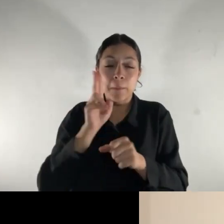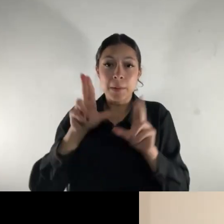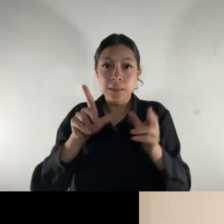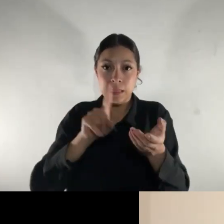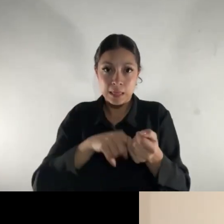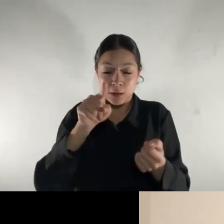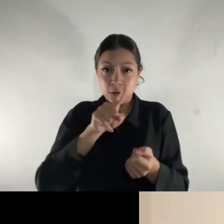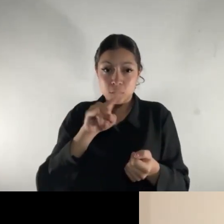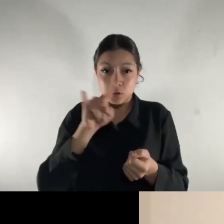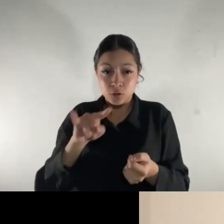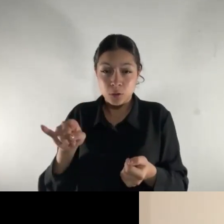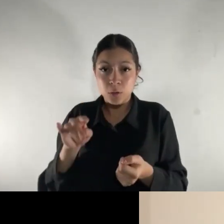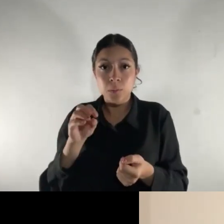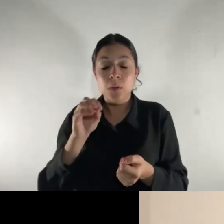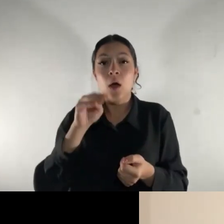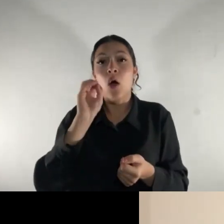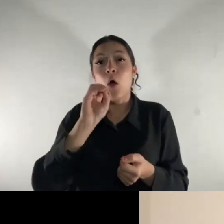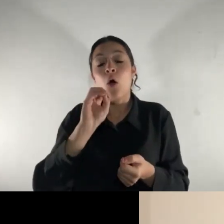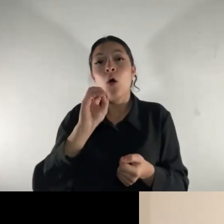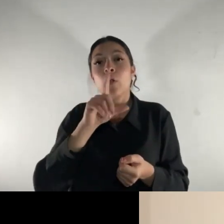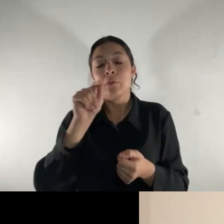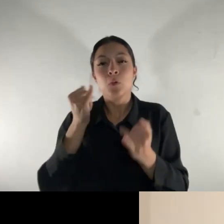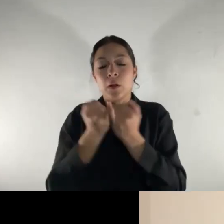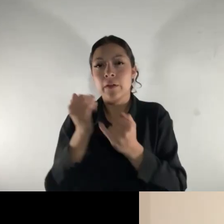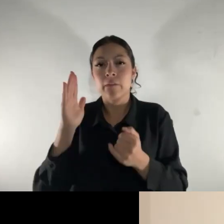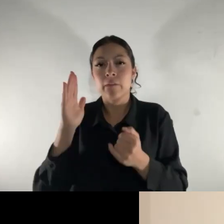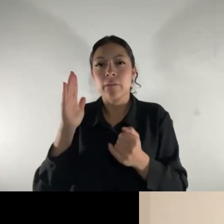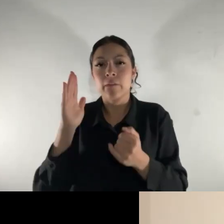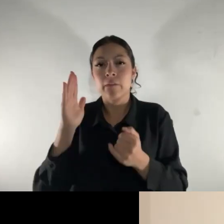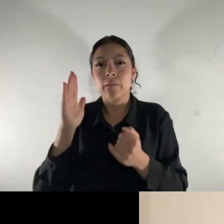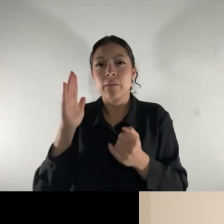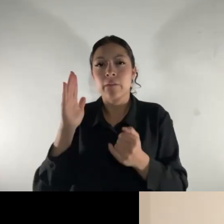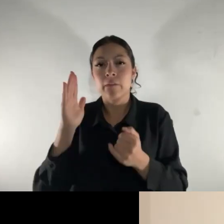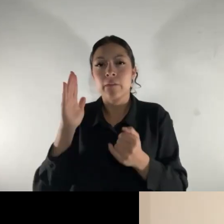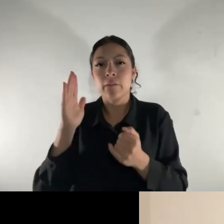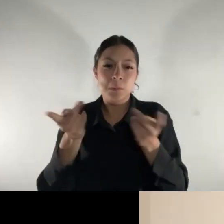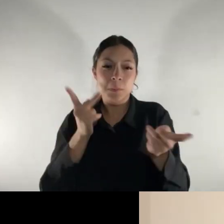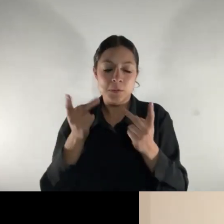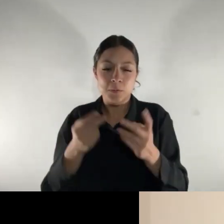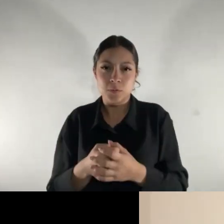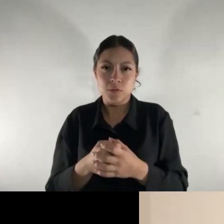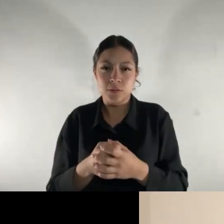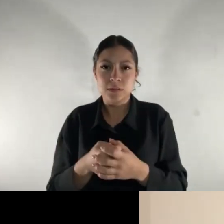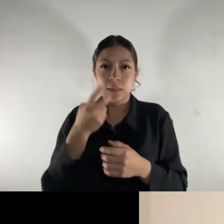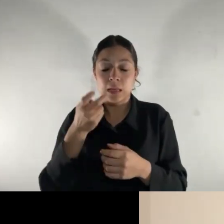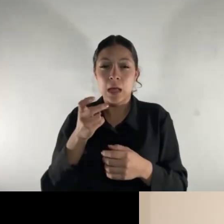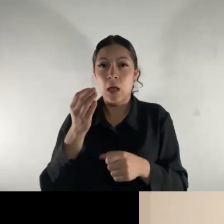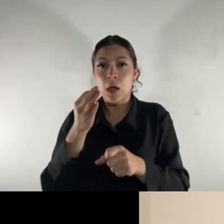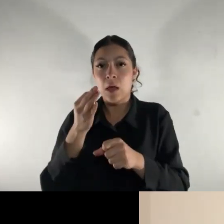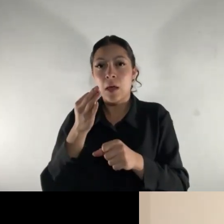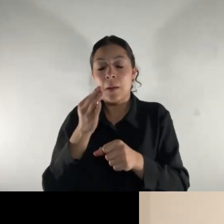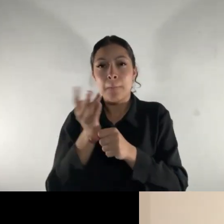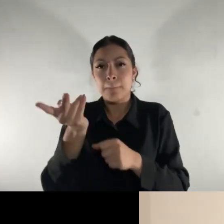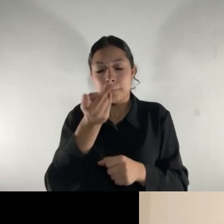nos están viendo en el Facebook. Así es que vamos a empezar con las preguntas que hay en el Zoom y le vamos a pedir a una de nuestros miembros